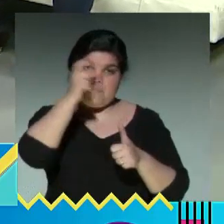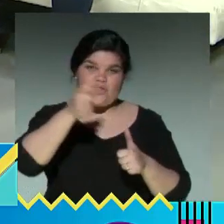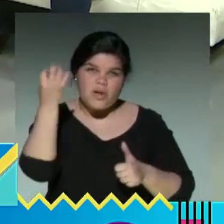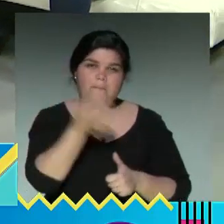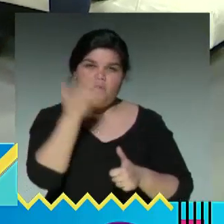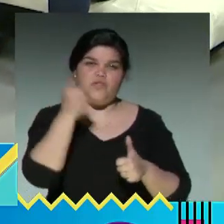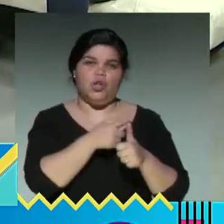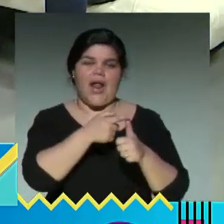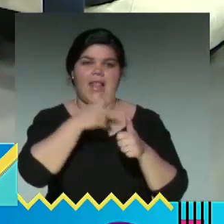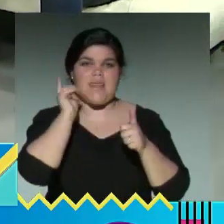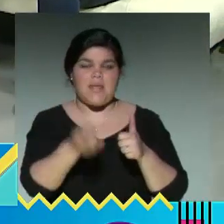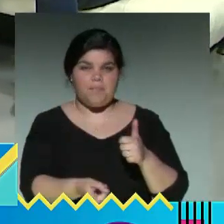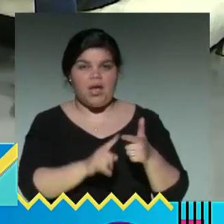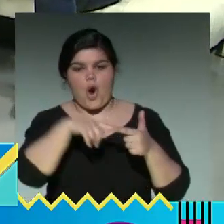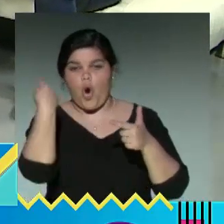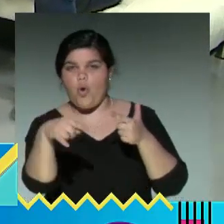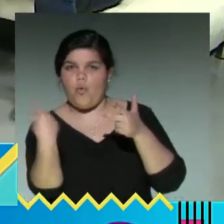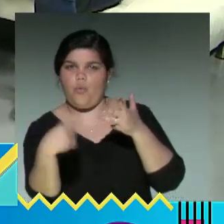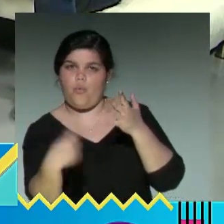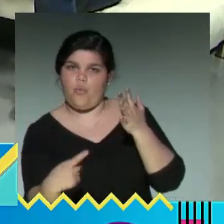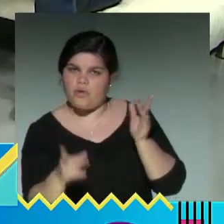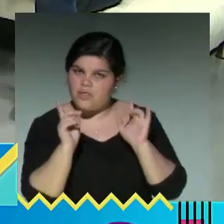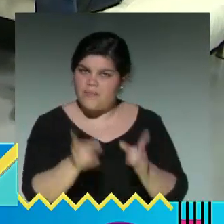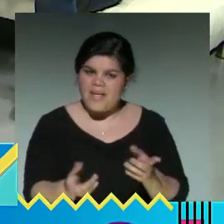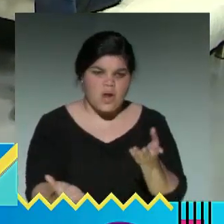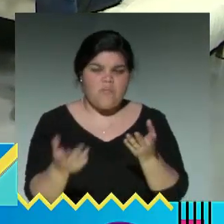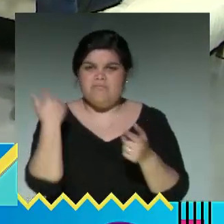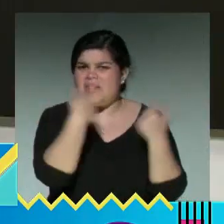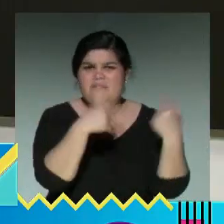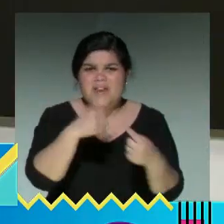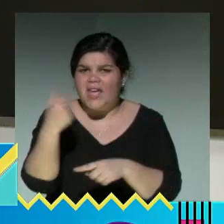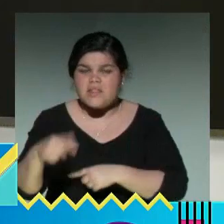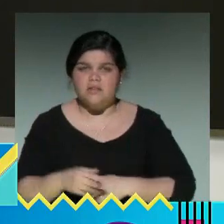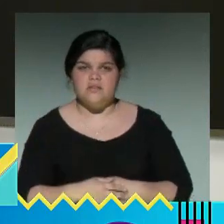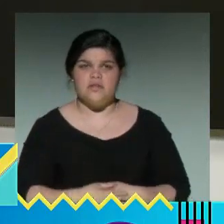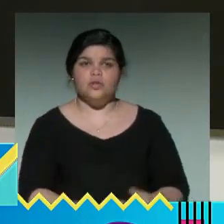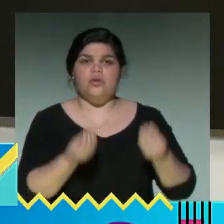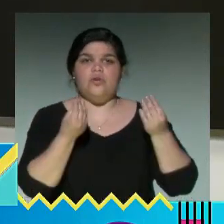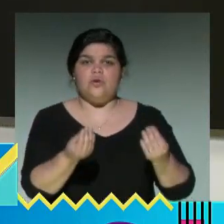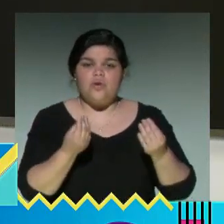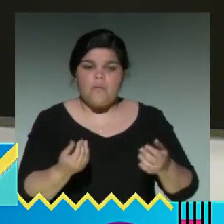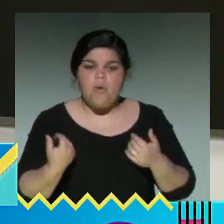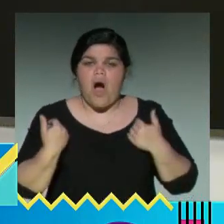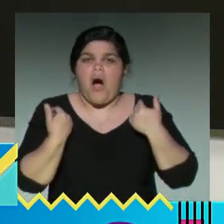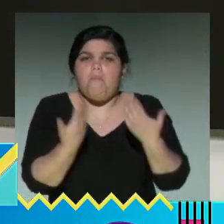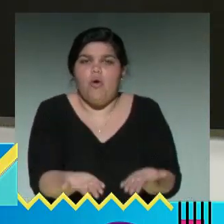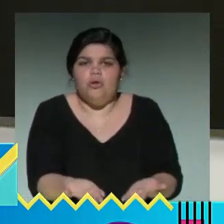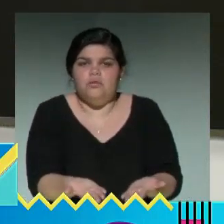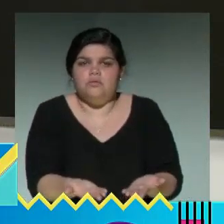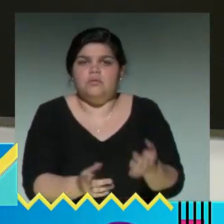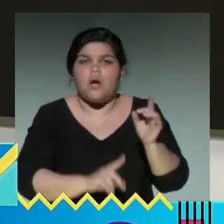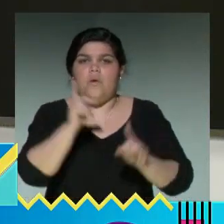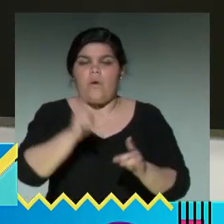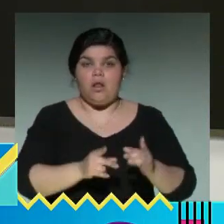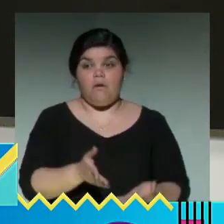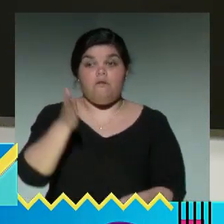otras profesiones actuando, y ahí quiero hacer foco, ¿no? ¿Cómo van aportándole las distintas profesiones justamente a la